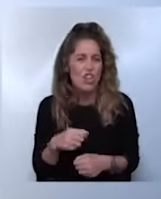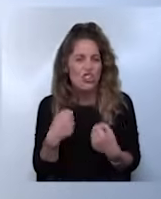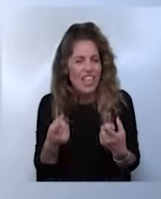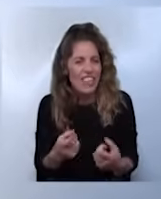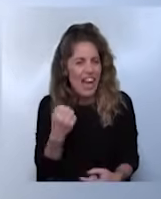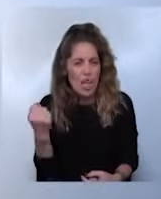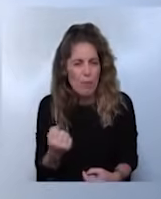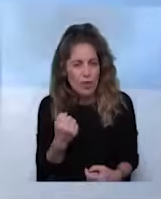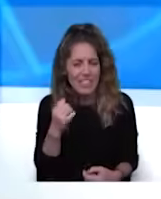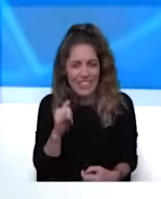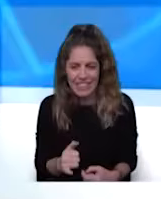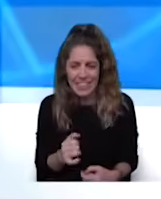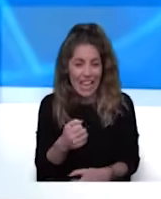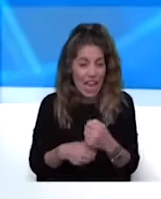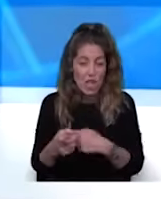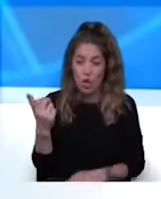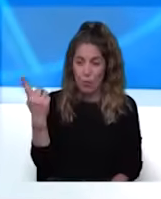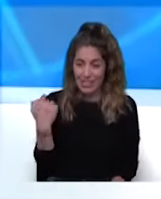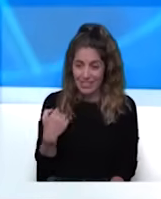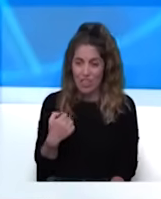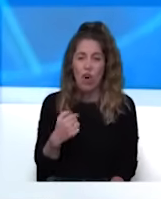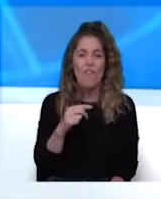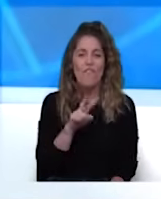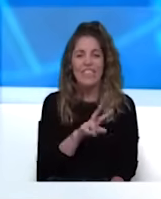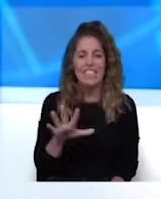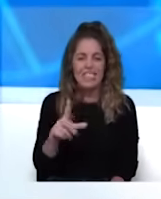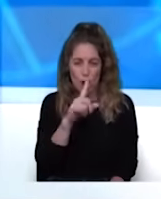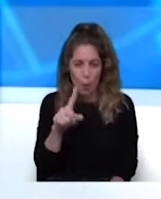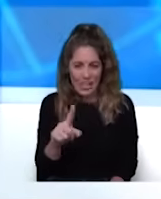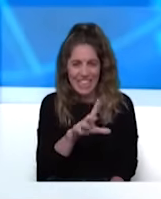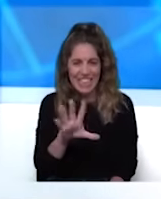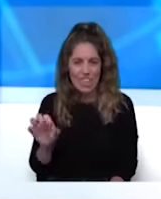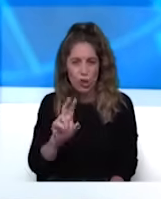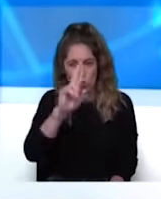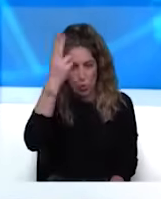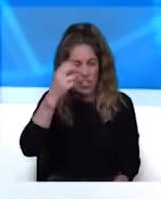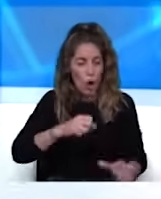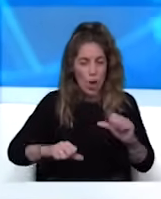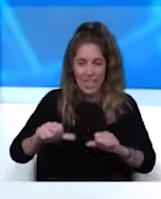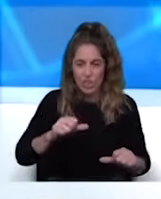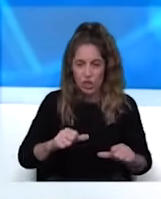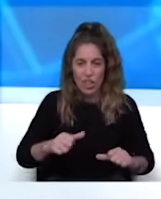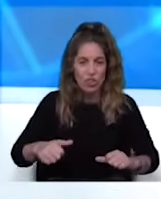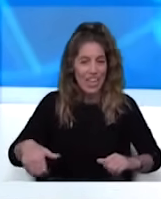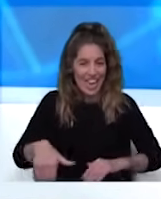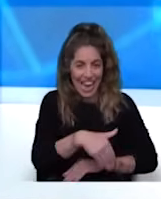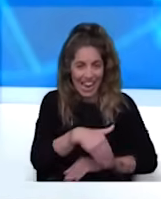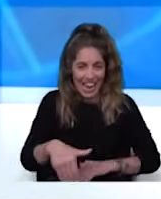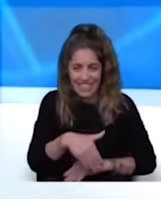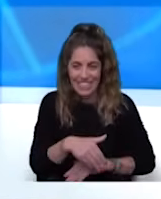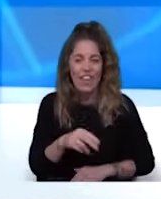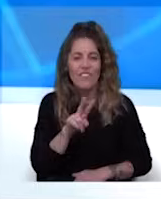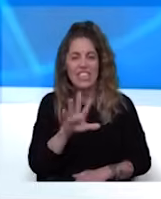magnitud que tienen hay que ver que el año pasado hubieron 25500 uruguayos lesionados en las vías públicas